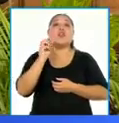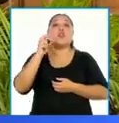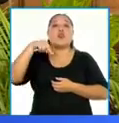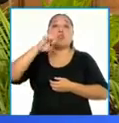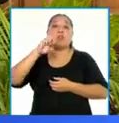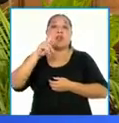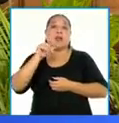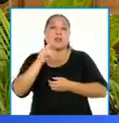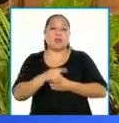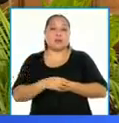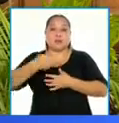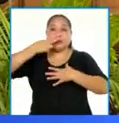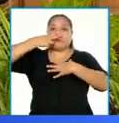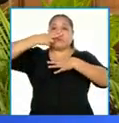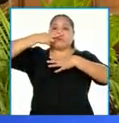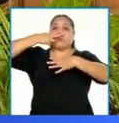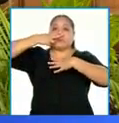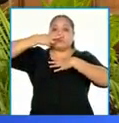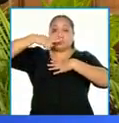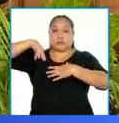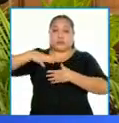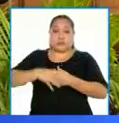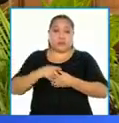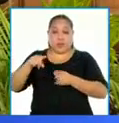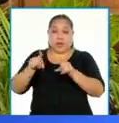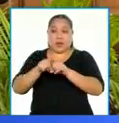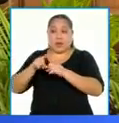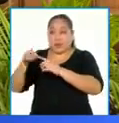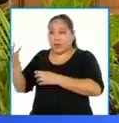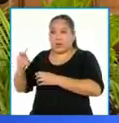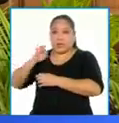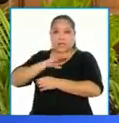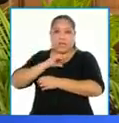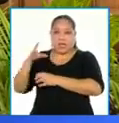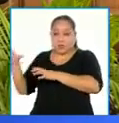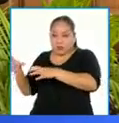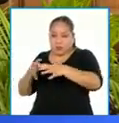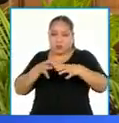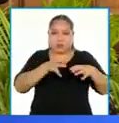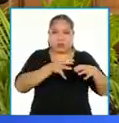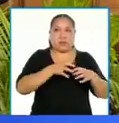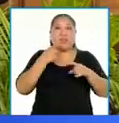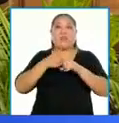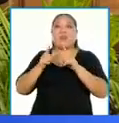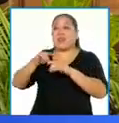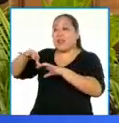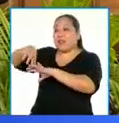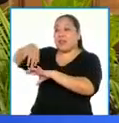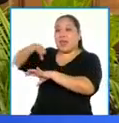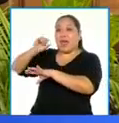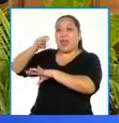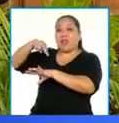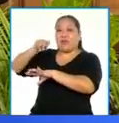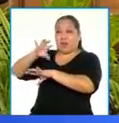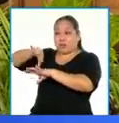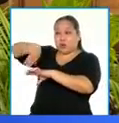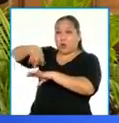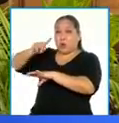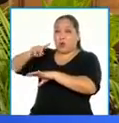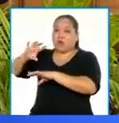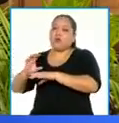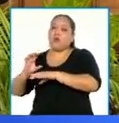de oxígeno líquido, que también provienen de Chile, pero que son diferentes de estas que vienen de Antofagasta, y eso